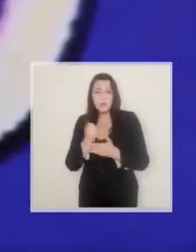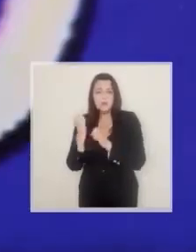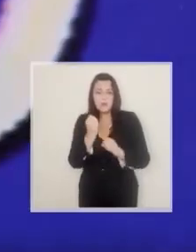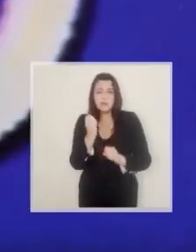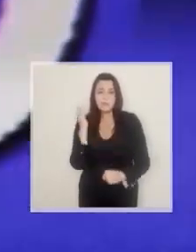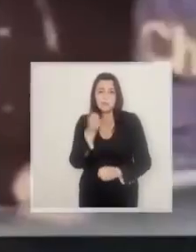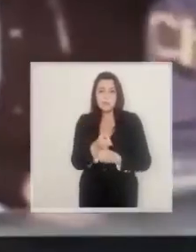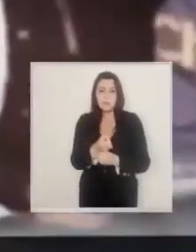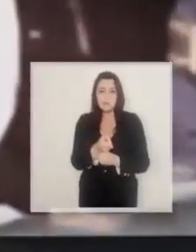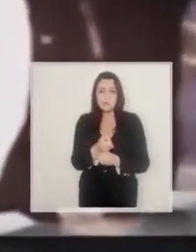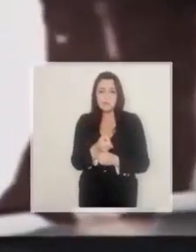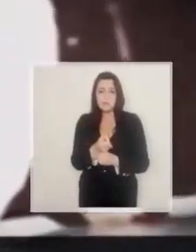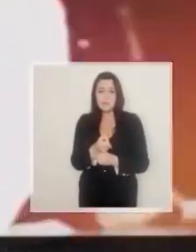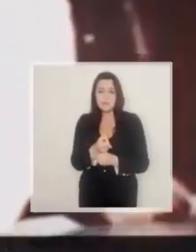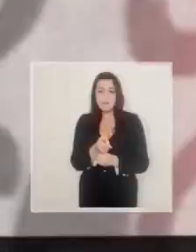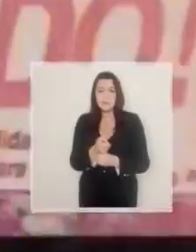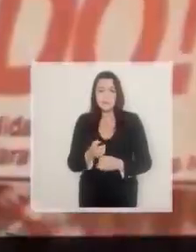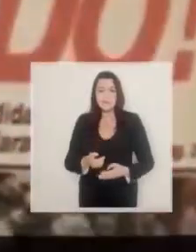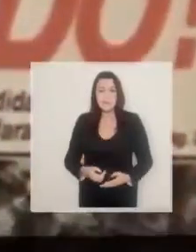la dictadura.